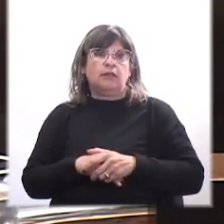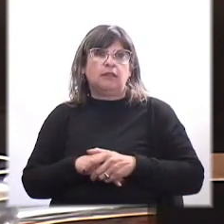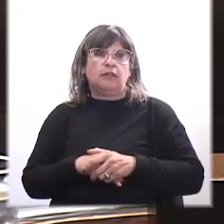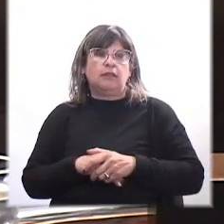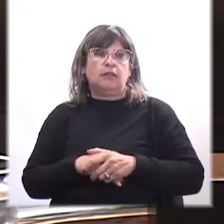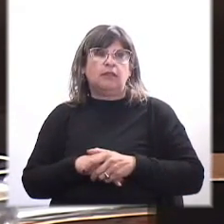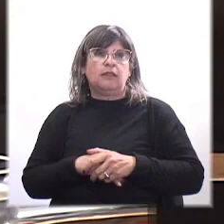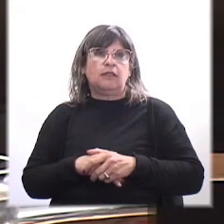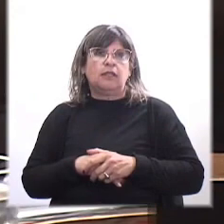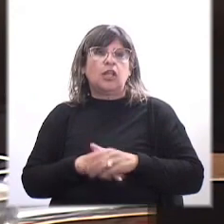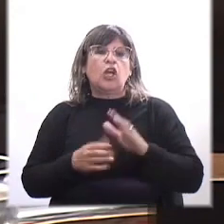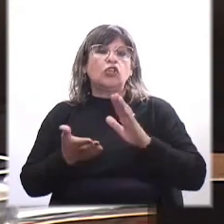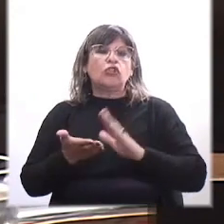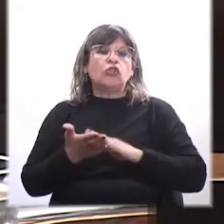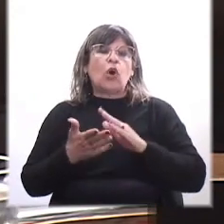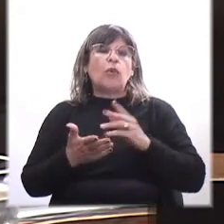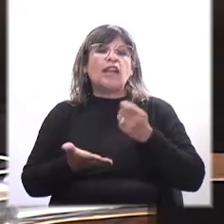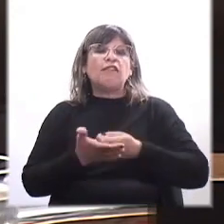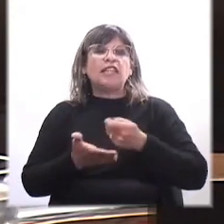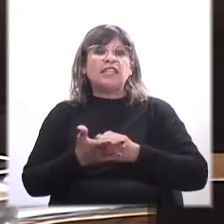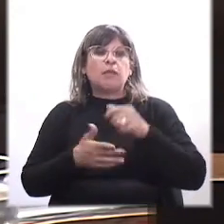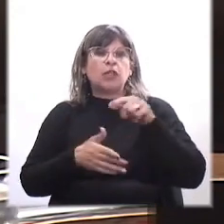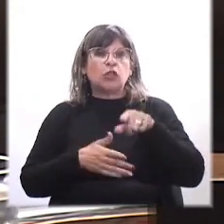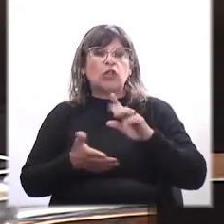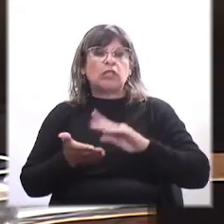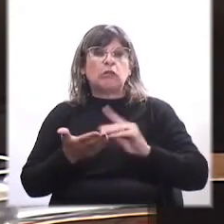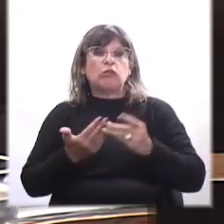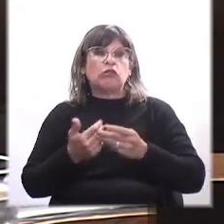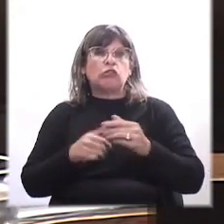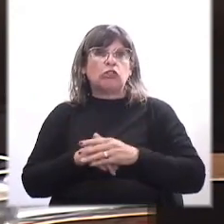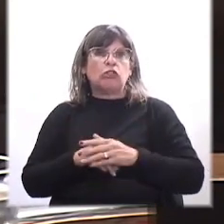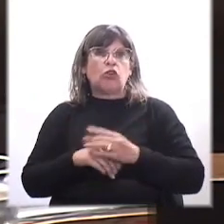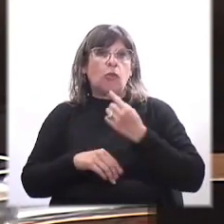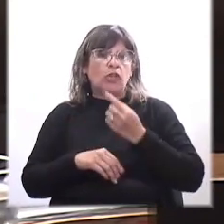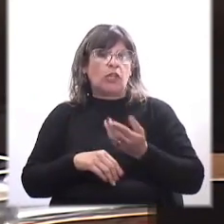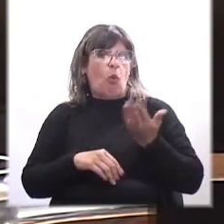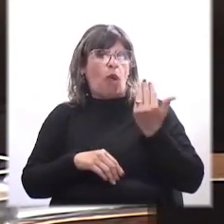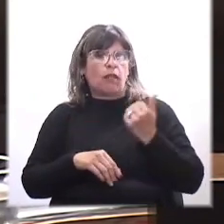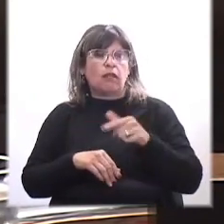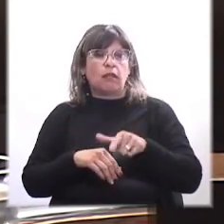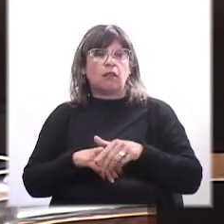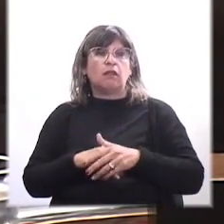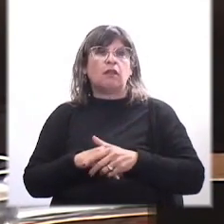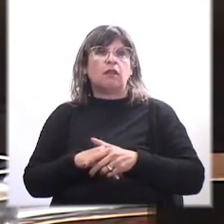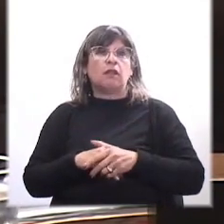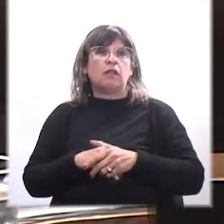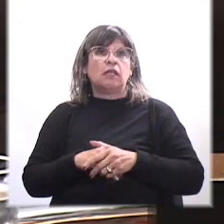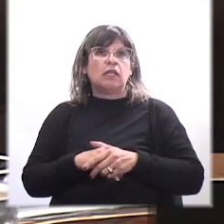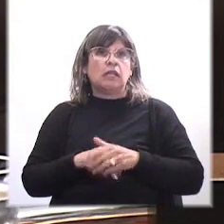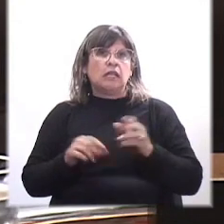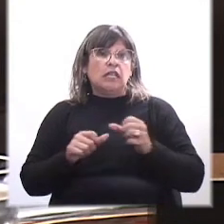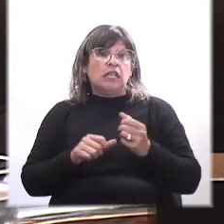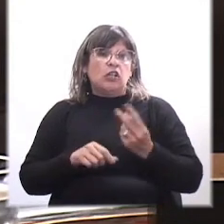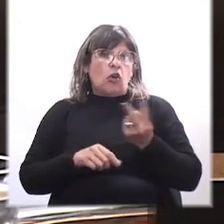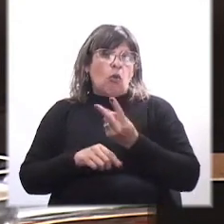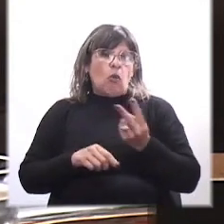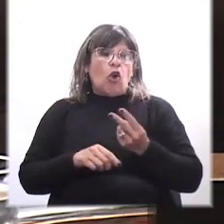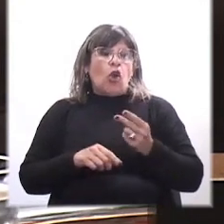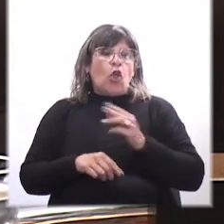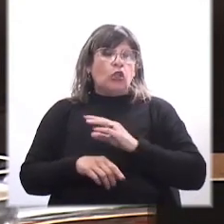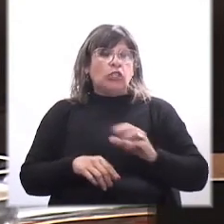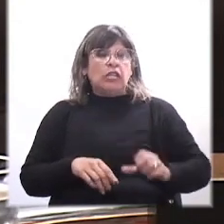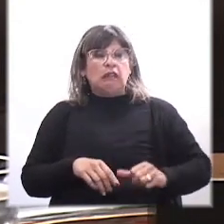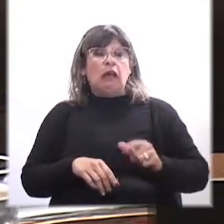En cuanto al financiamiento de este proyecto, como lo decíamos, se hizo a través de estos dos entes